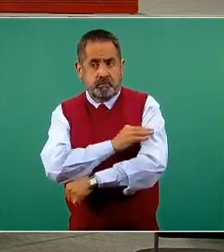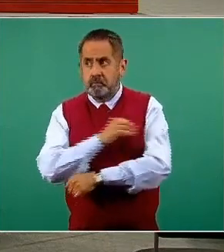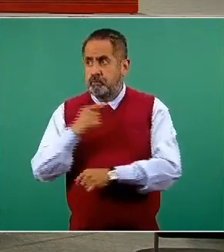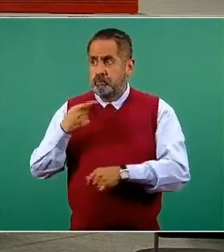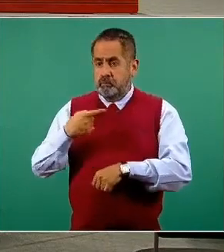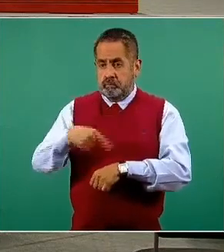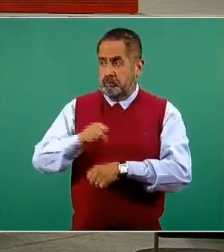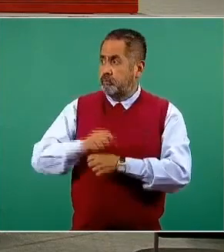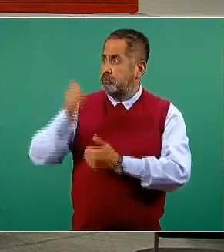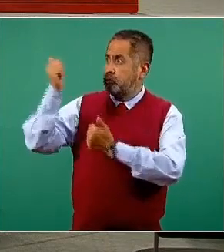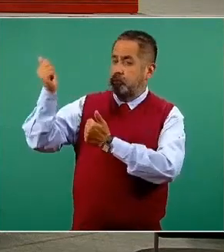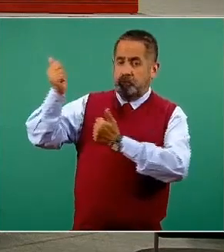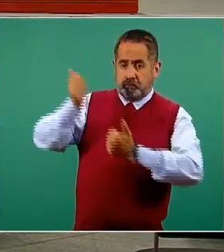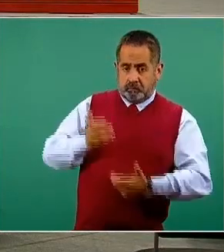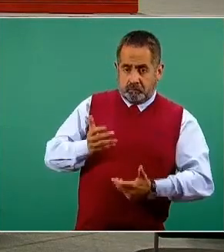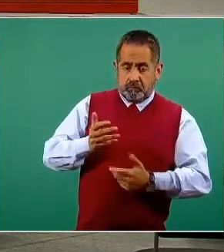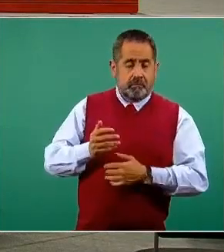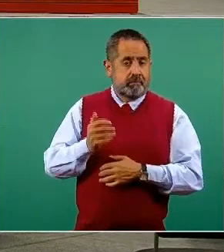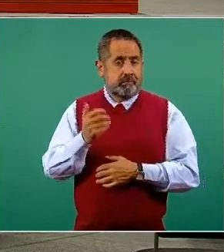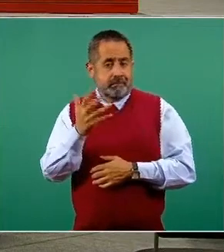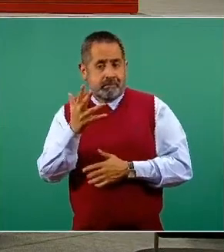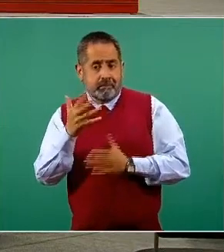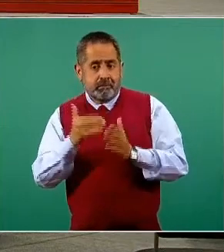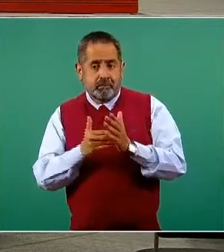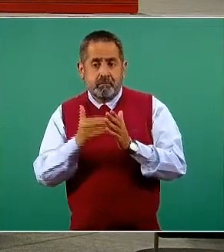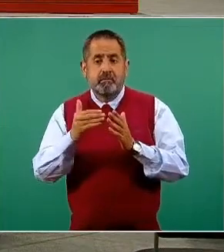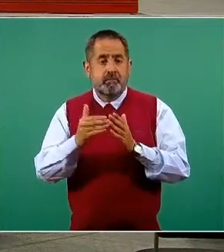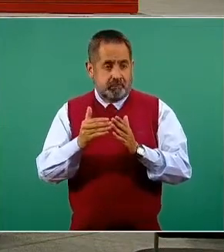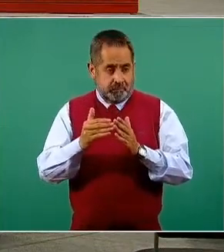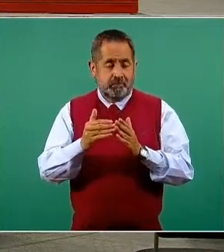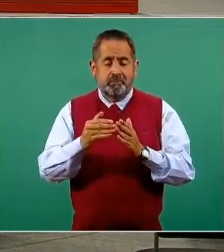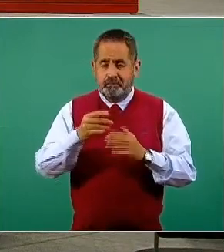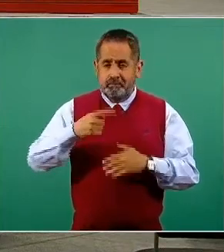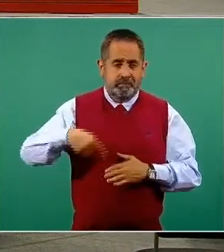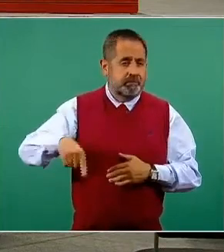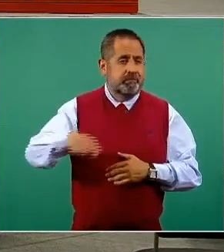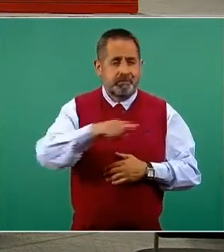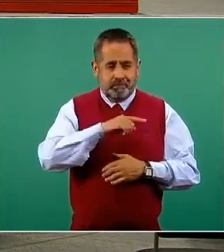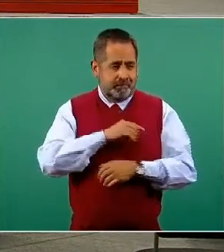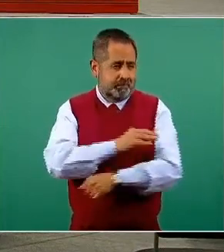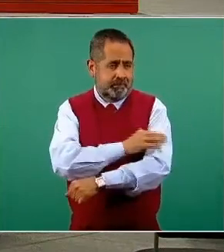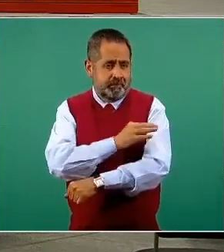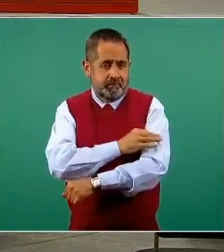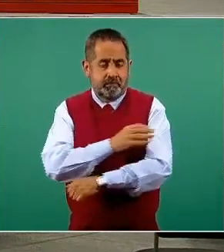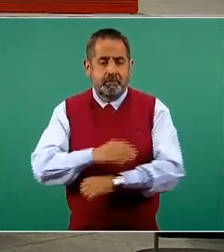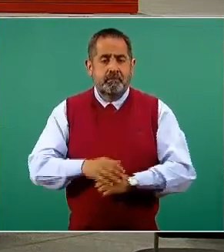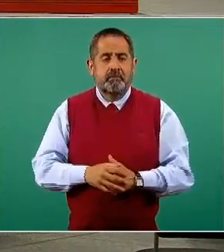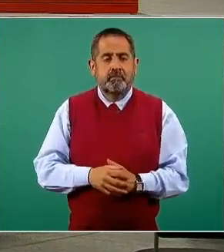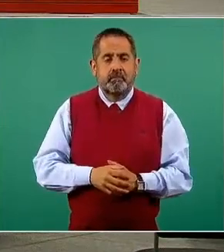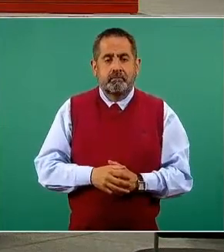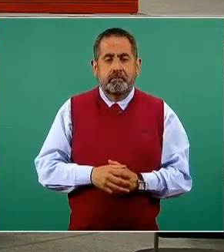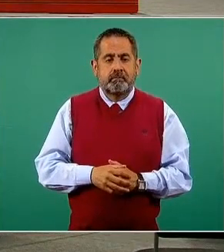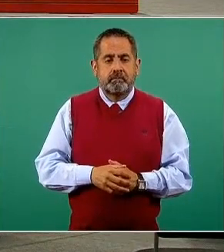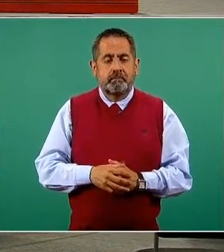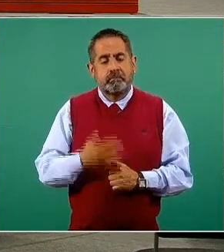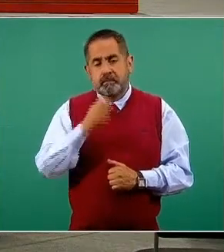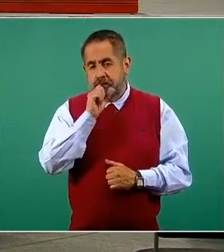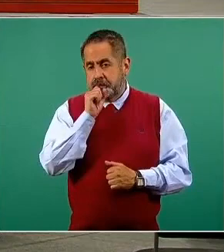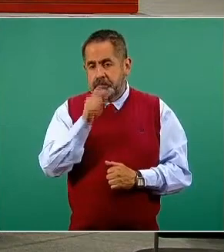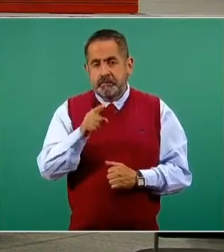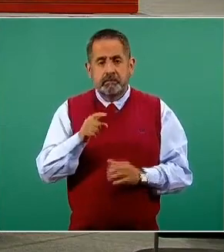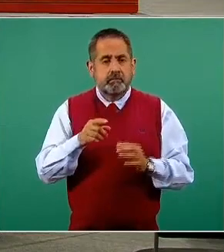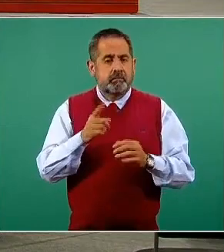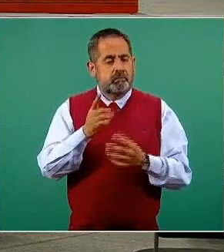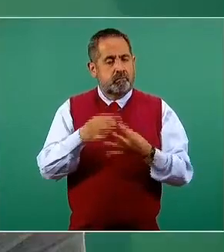semana, con más de 5 millones de dosis de vacunas que serán recibidas. Pero tenemos también el